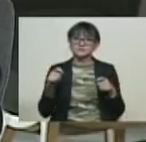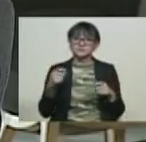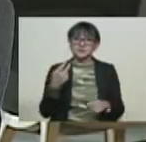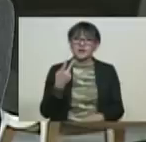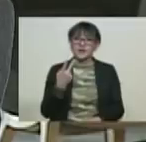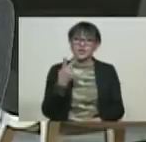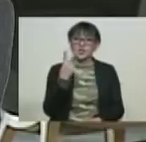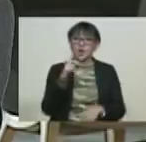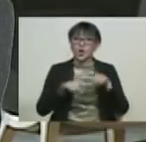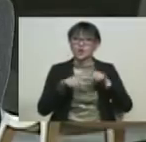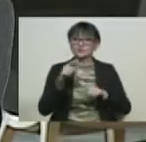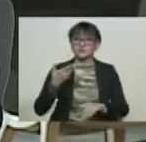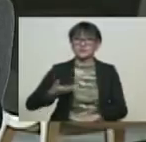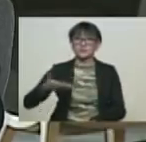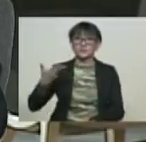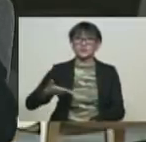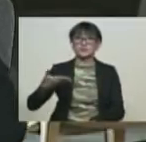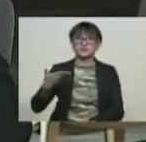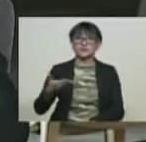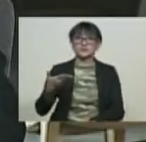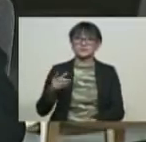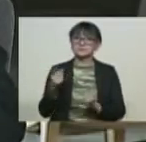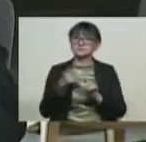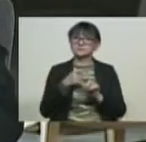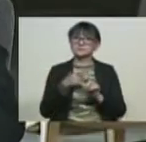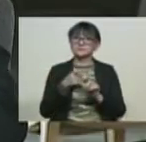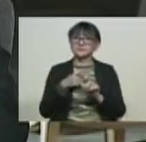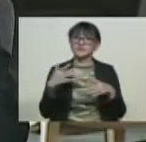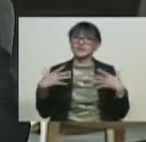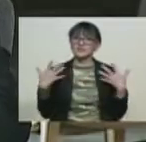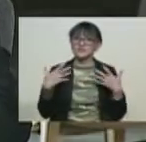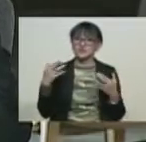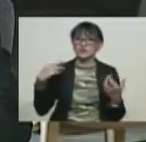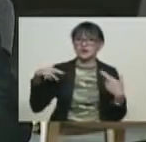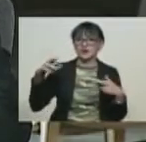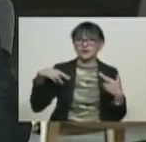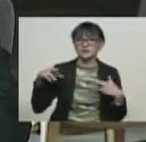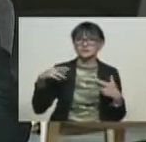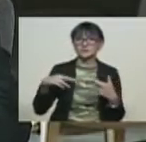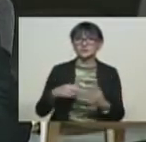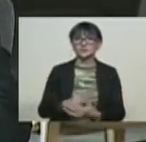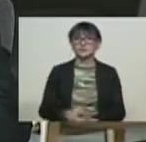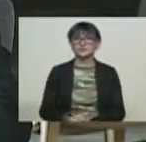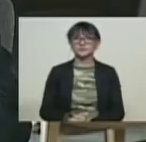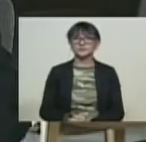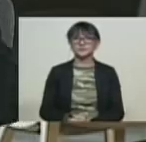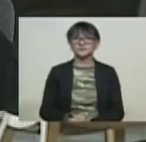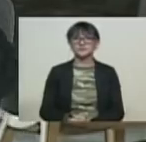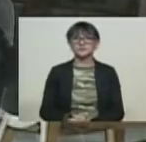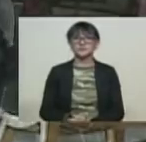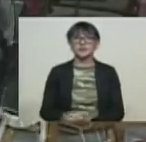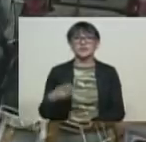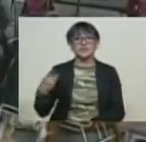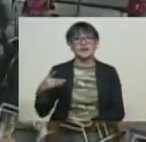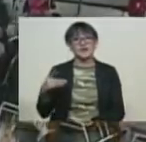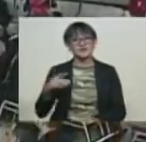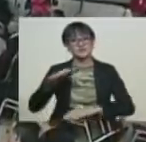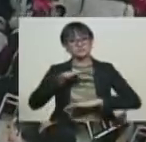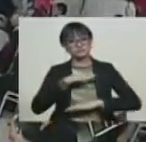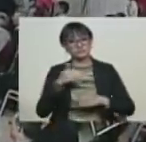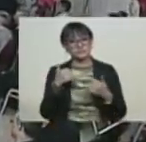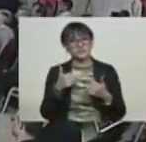caras importantes. La primera cara, el disfrute, la recreación, el derecho al